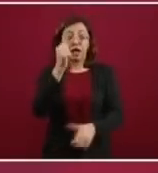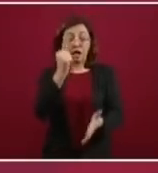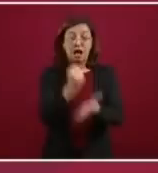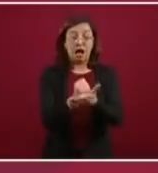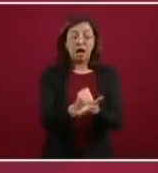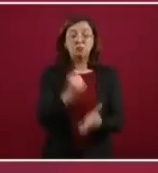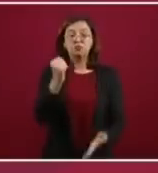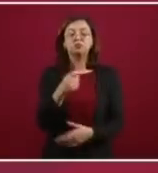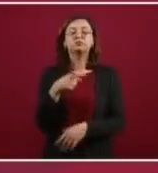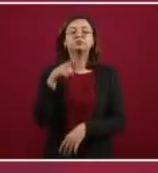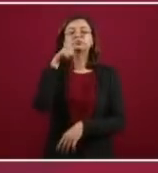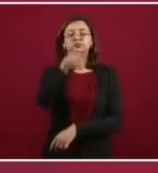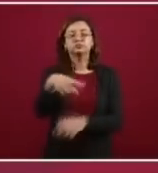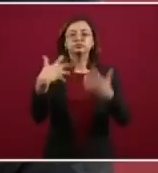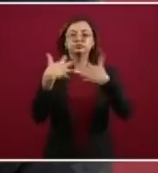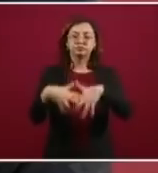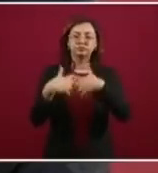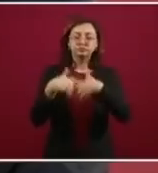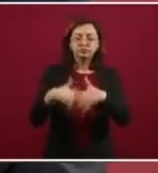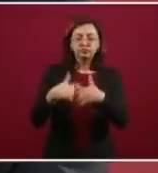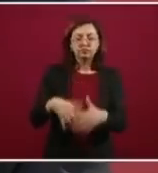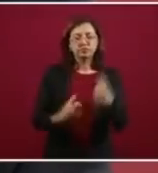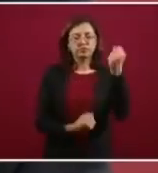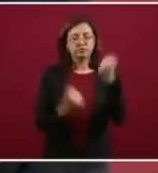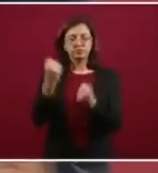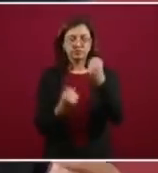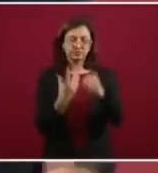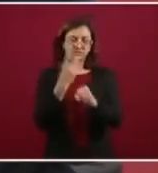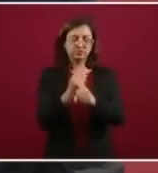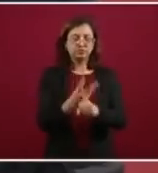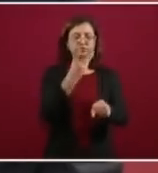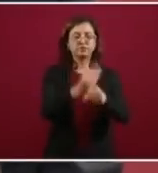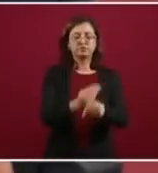las empresas automotrices van a ampliar